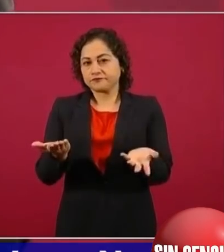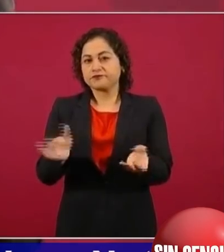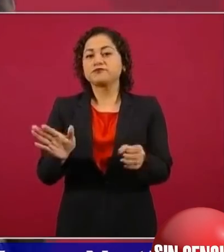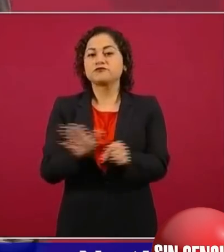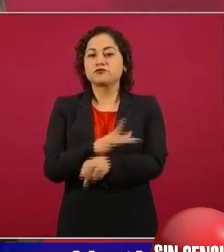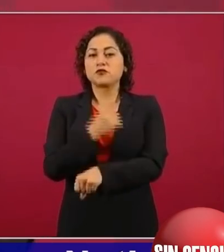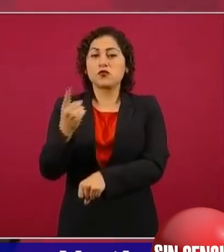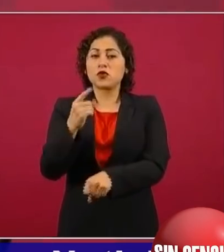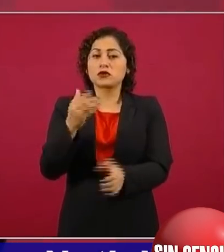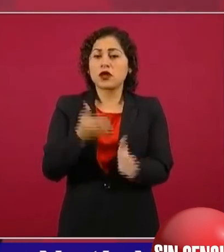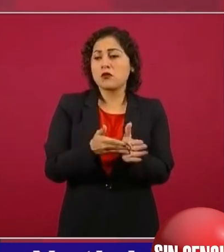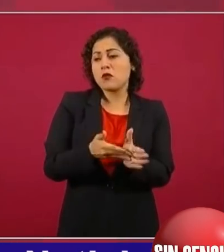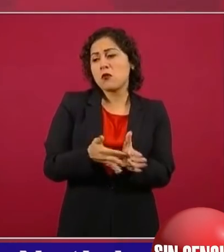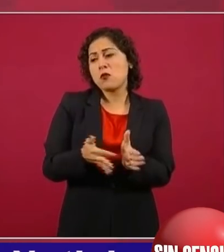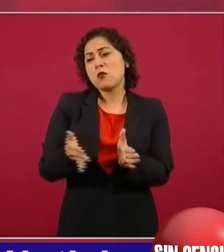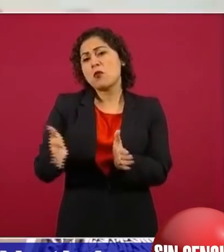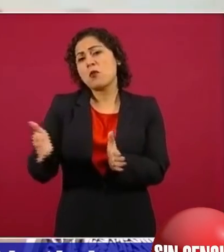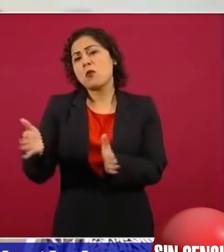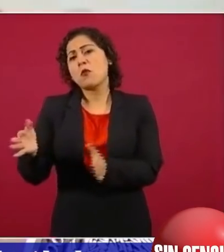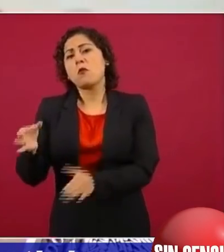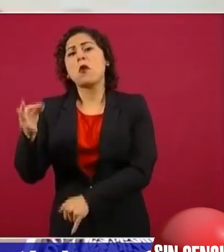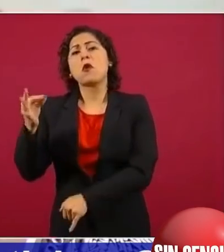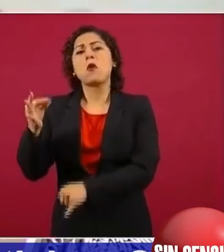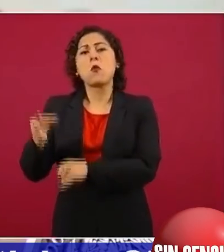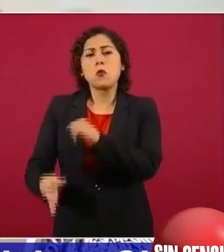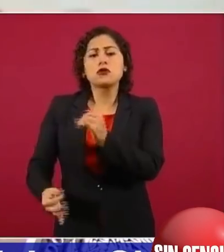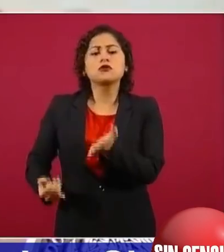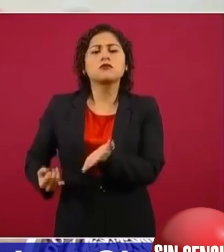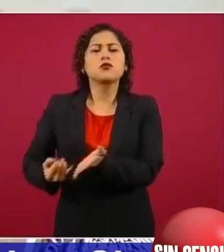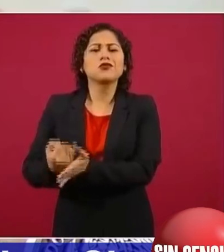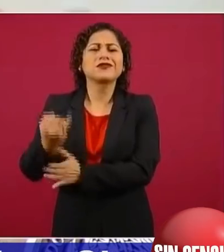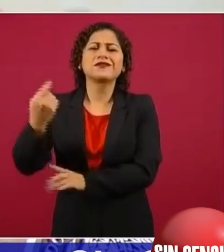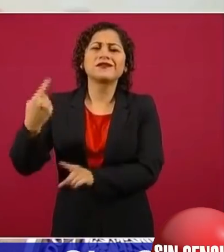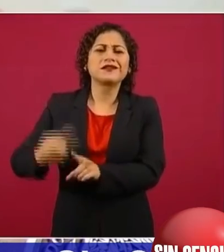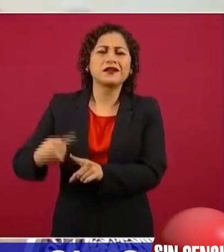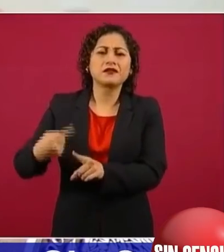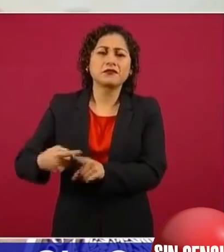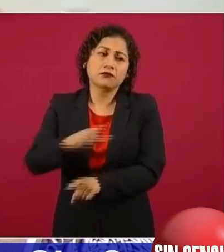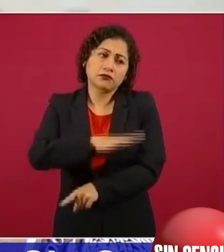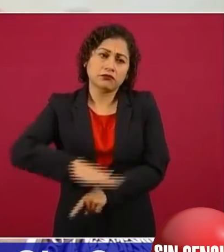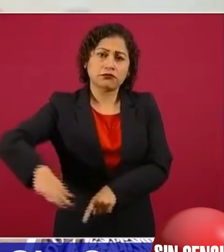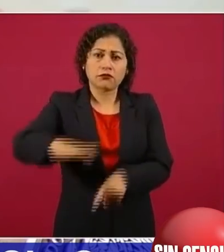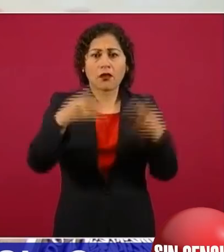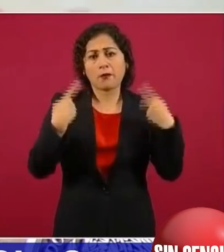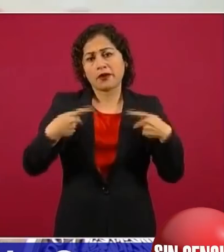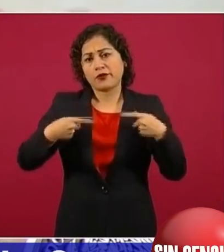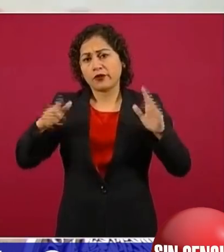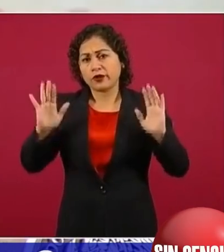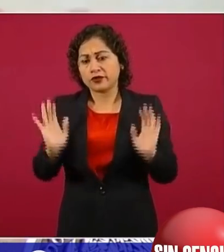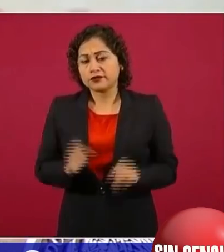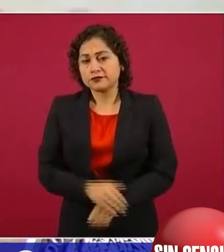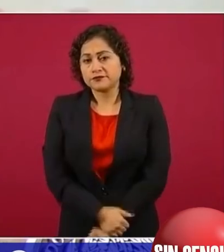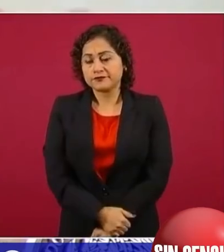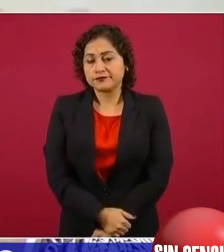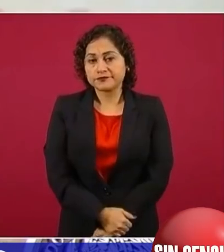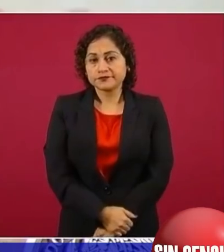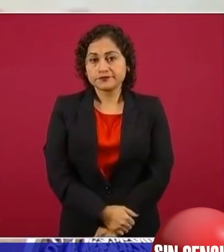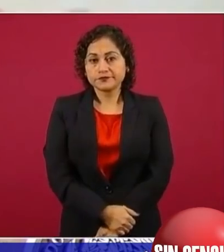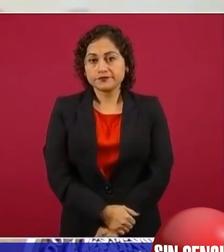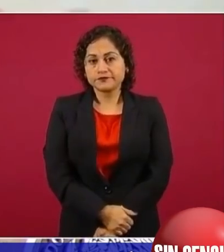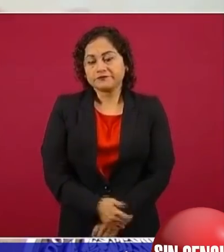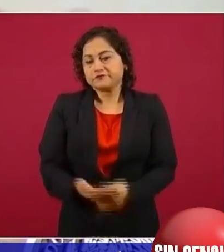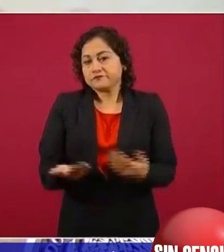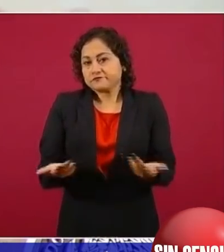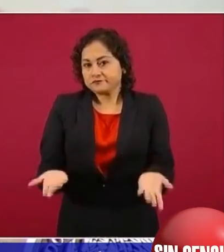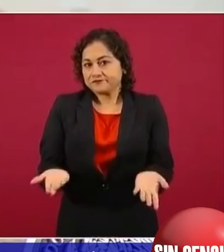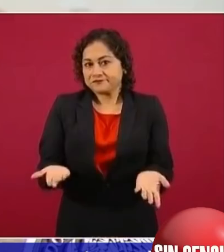al final de cuentas? Pues el ciudadano. ya